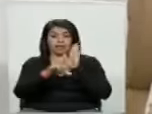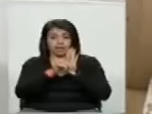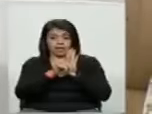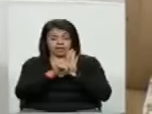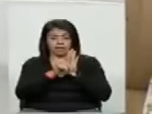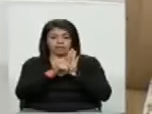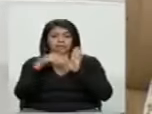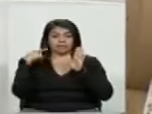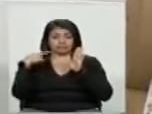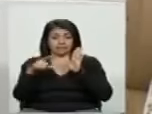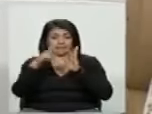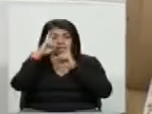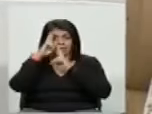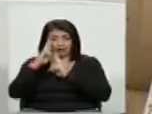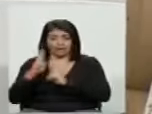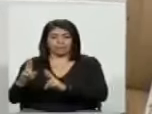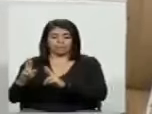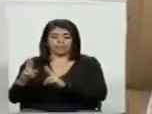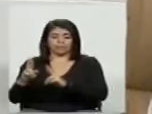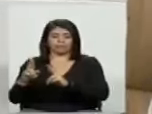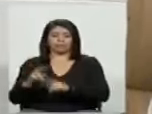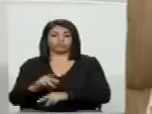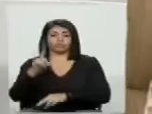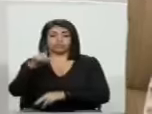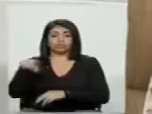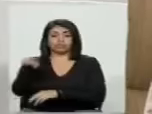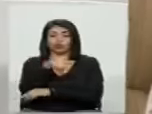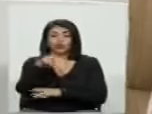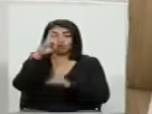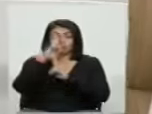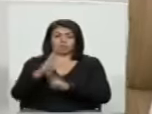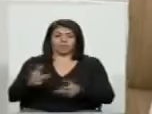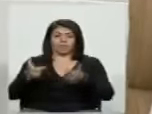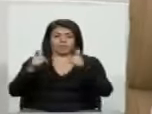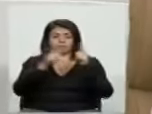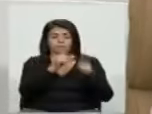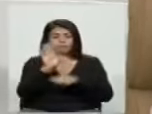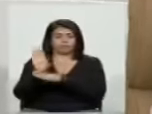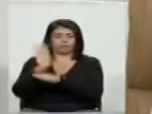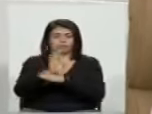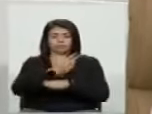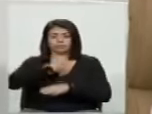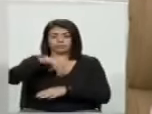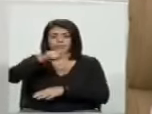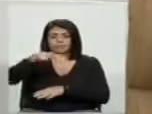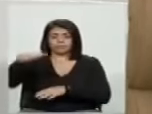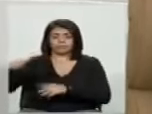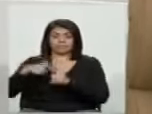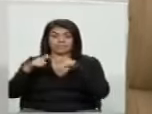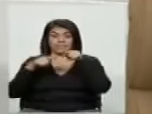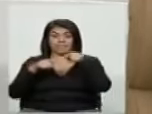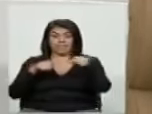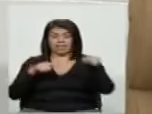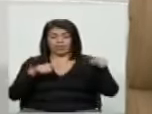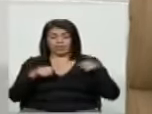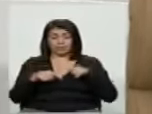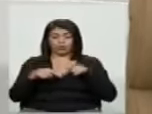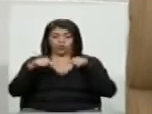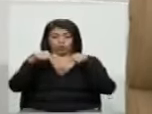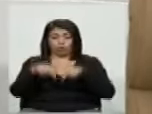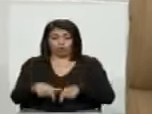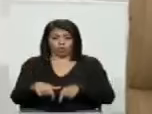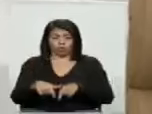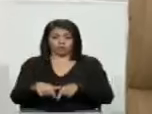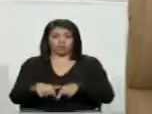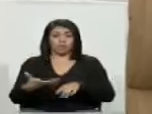leyes que tengan que respetar y que si no lo respetan nos permitan proteger a nuestra gente de esto que es hoy peor, por